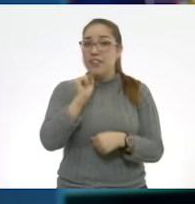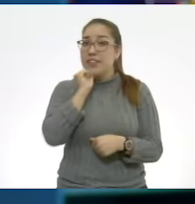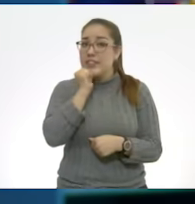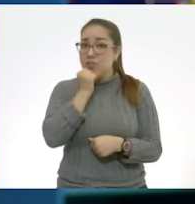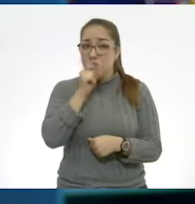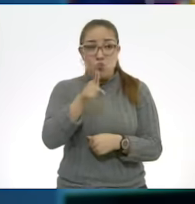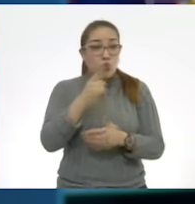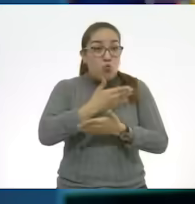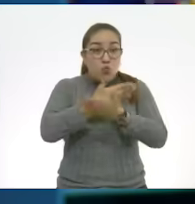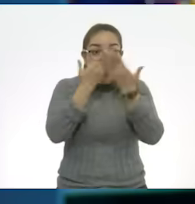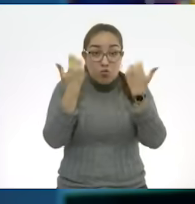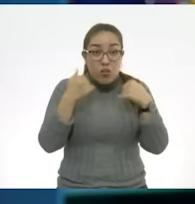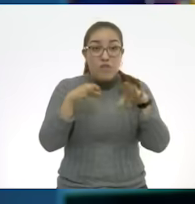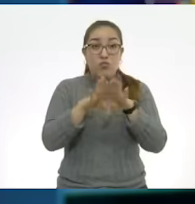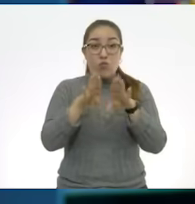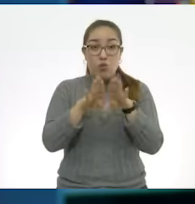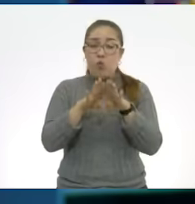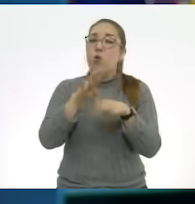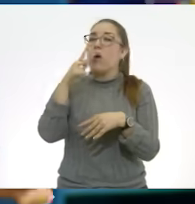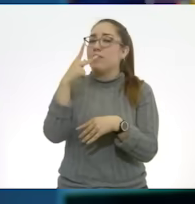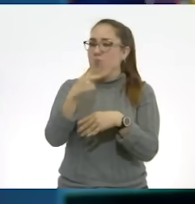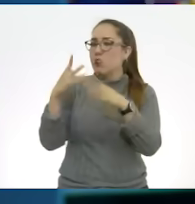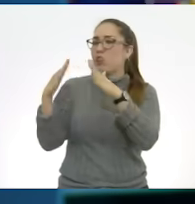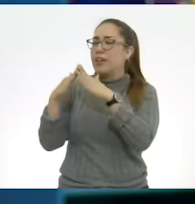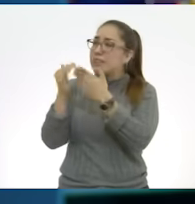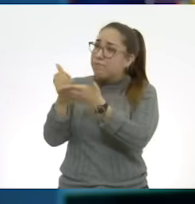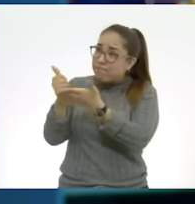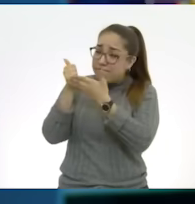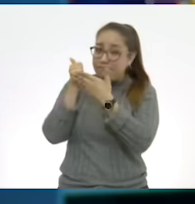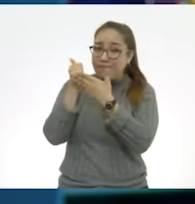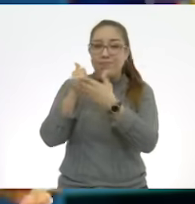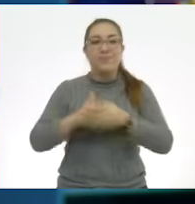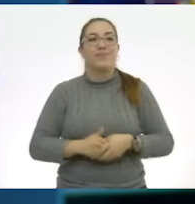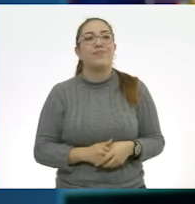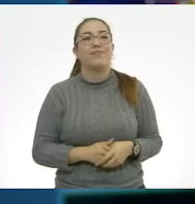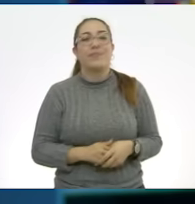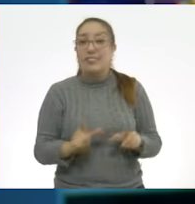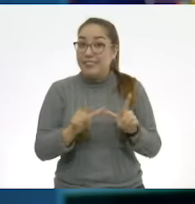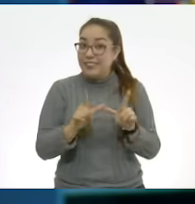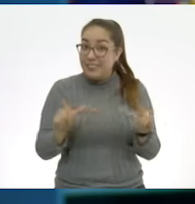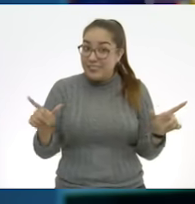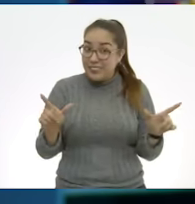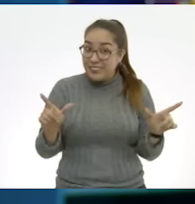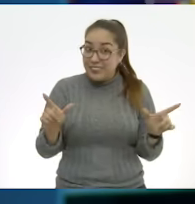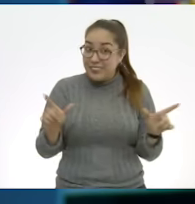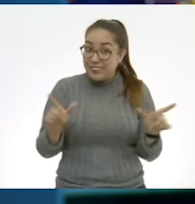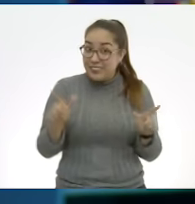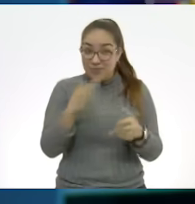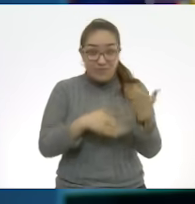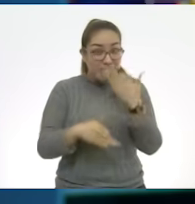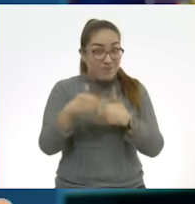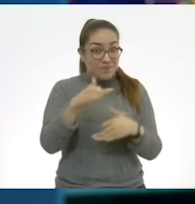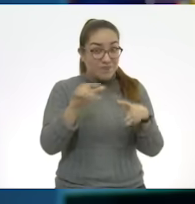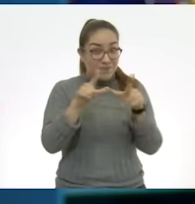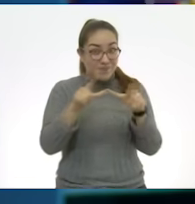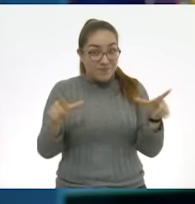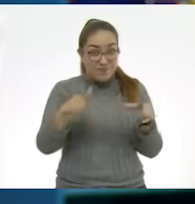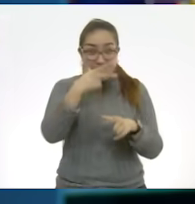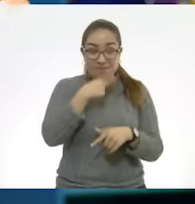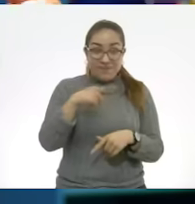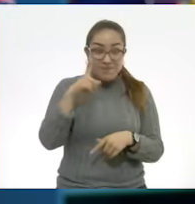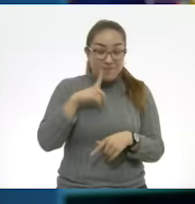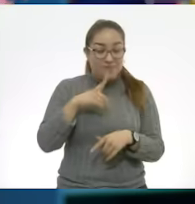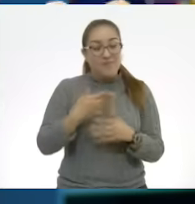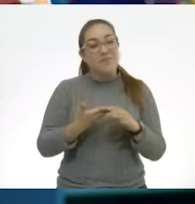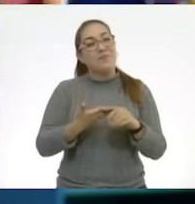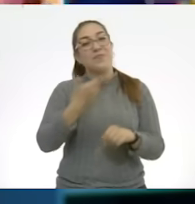sabes cómo hacerlo, pide ayuda en casa. ¿Lista? ¿Listo?